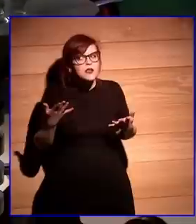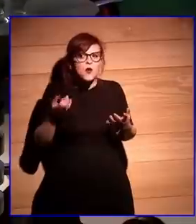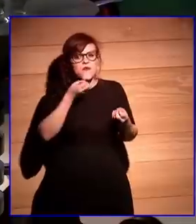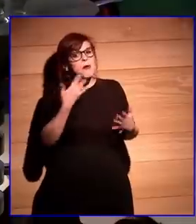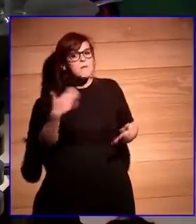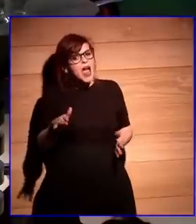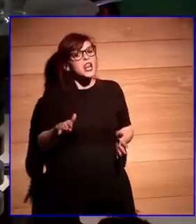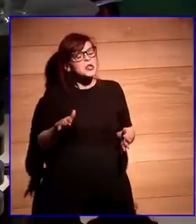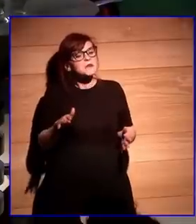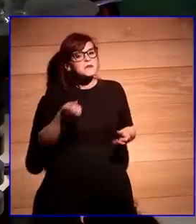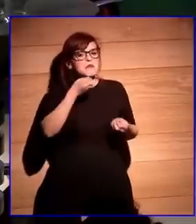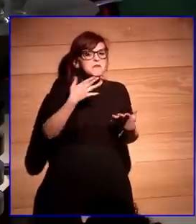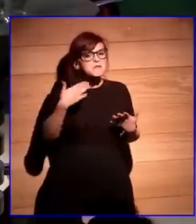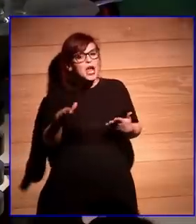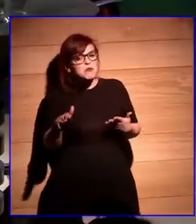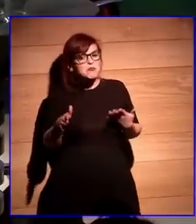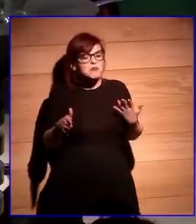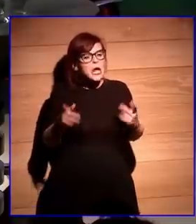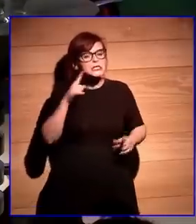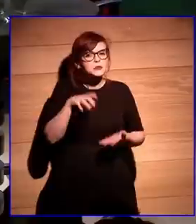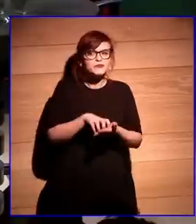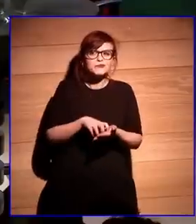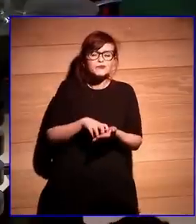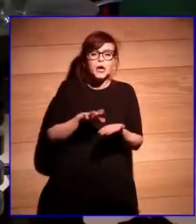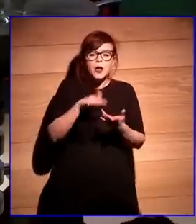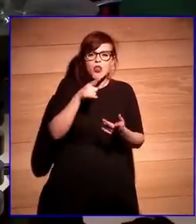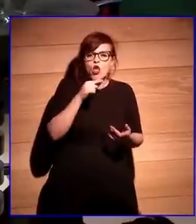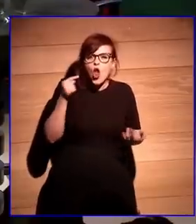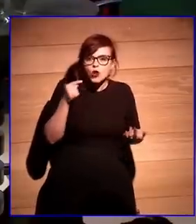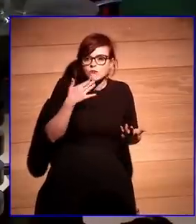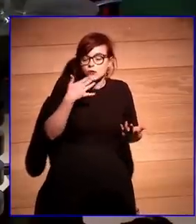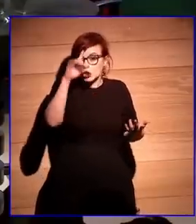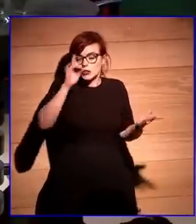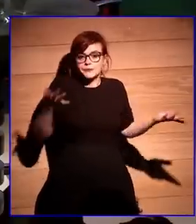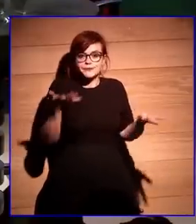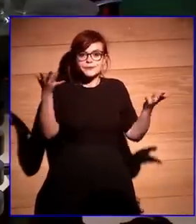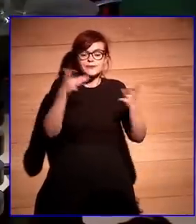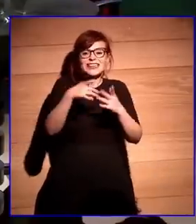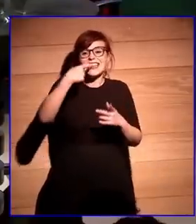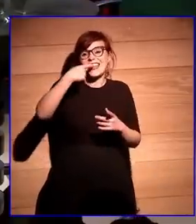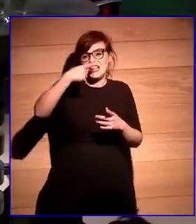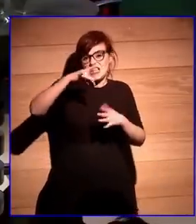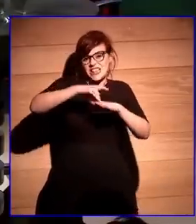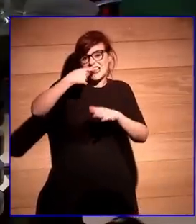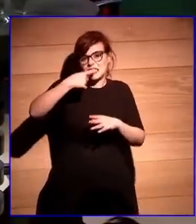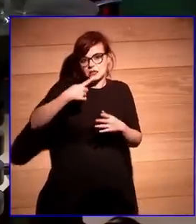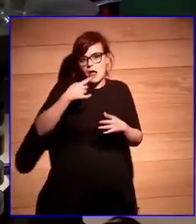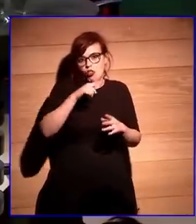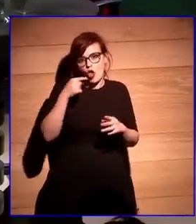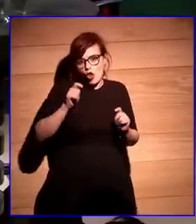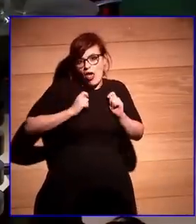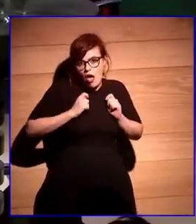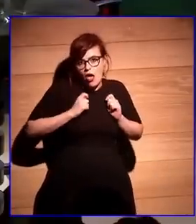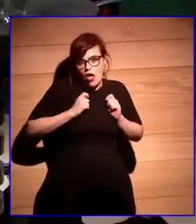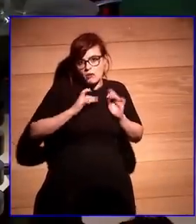sería las dos cosas, ¿no? Claro, un bien mal. Que, por eso digo que lo de causar dolor, por ejemplo, no sé, un dentista te puede llegar a causar dolor, pero